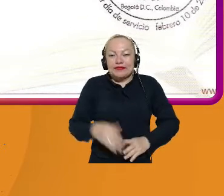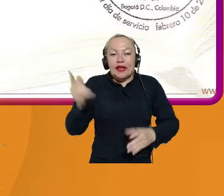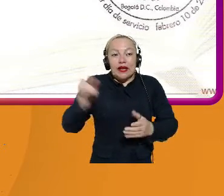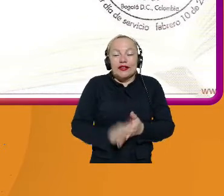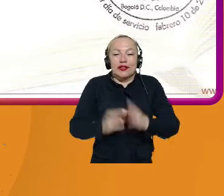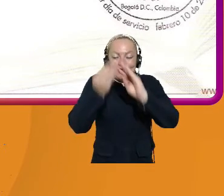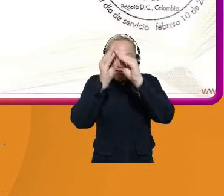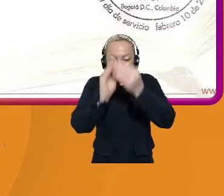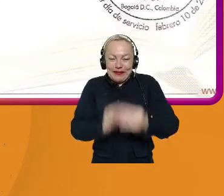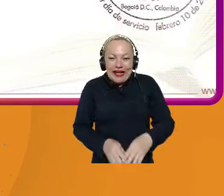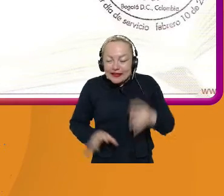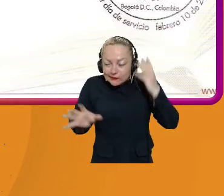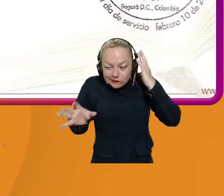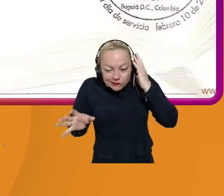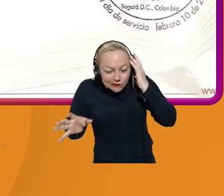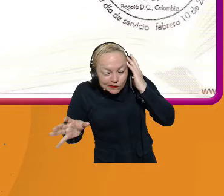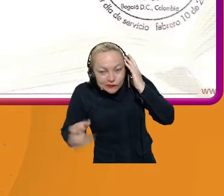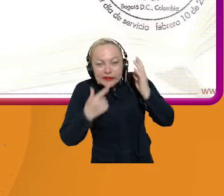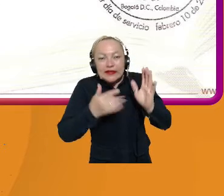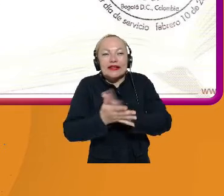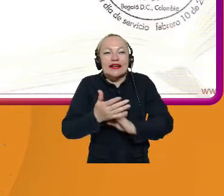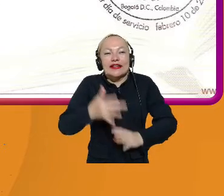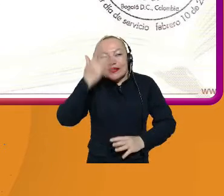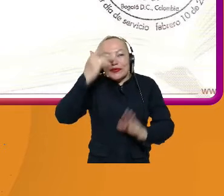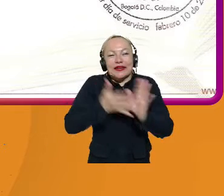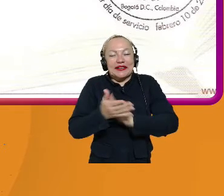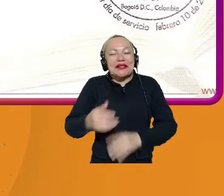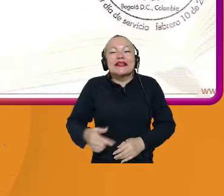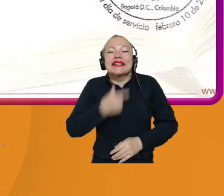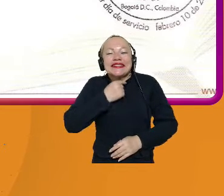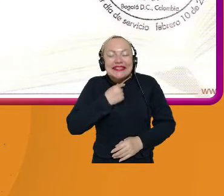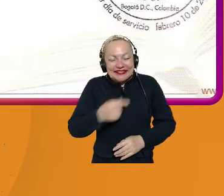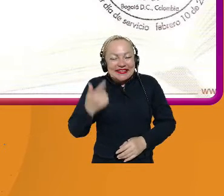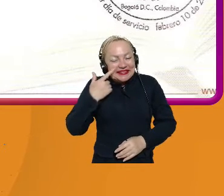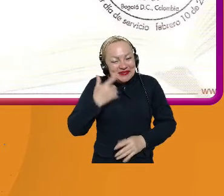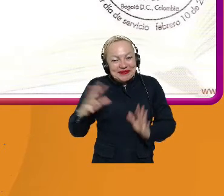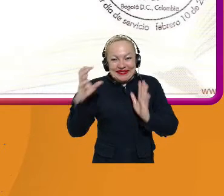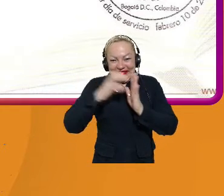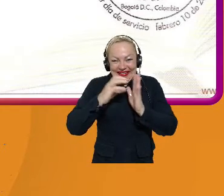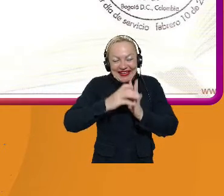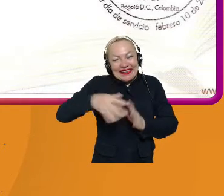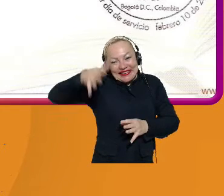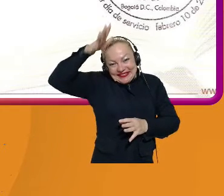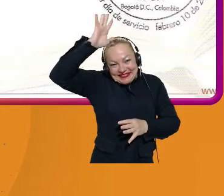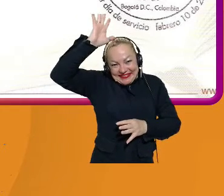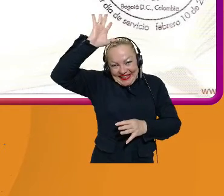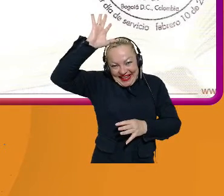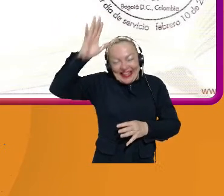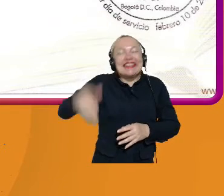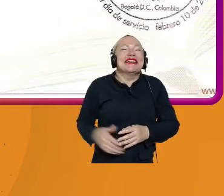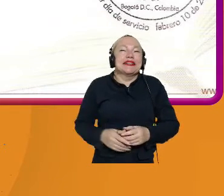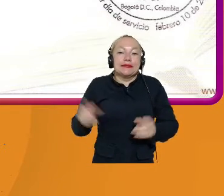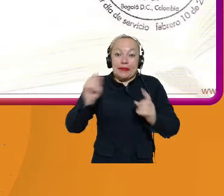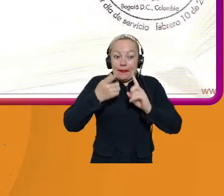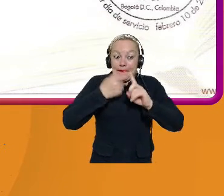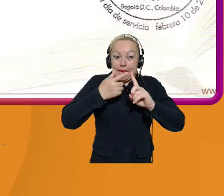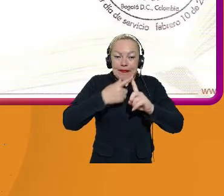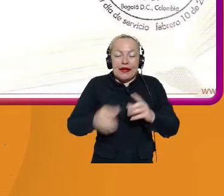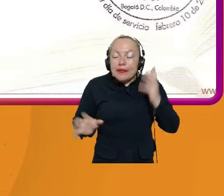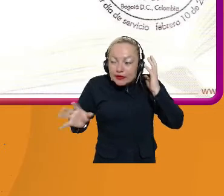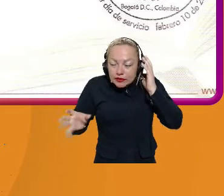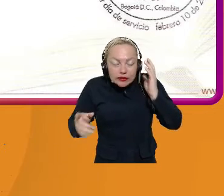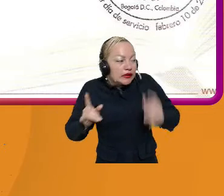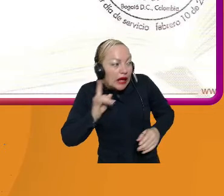emisora que tiene sí, ahora su eslogan, es ese gallo ahí encima, y habla de que fue la primera emisora